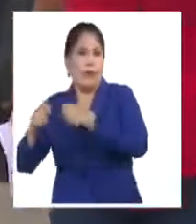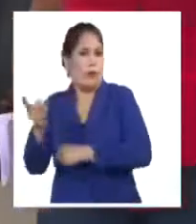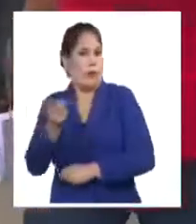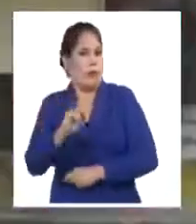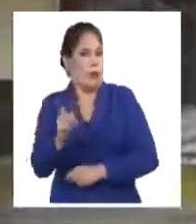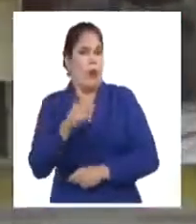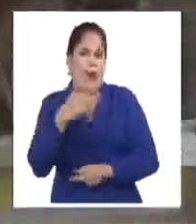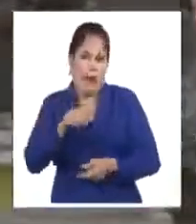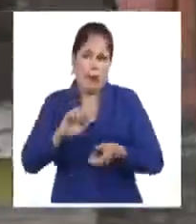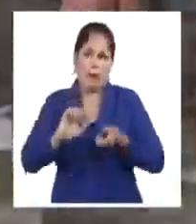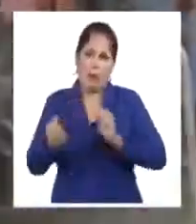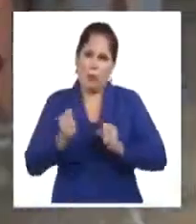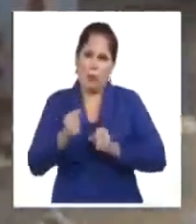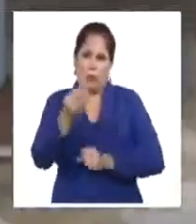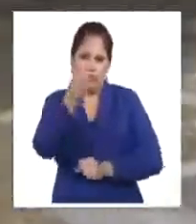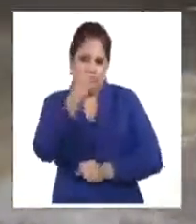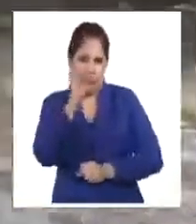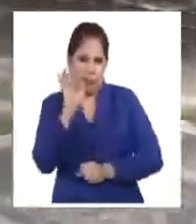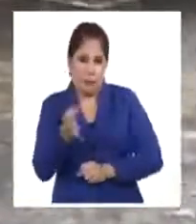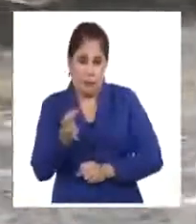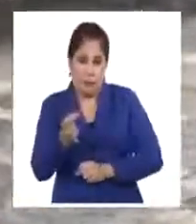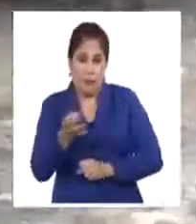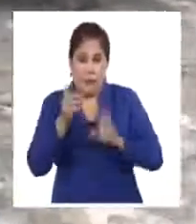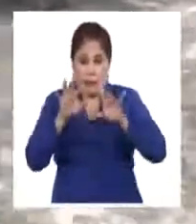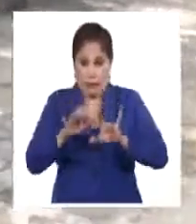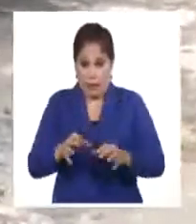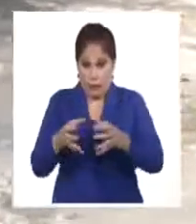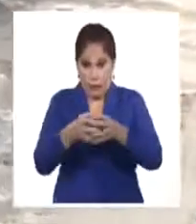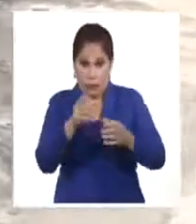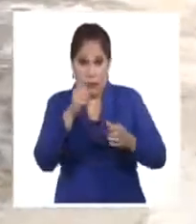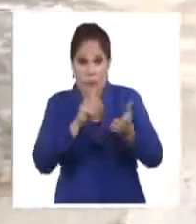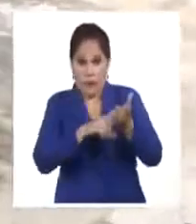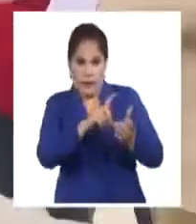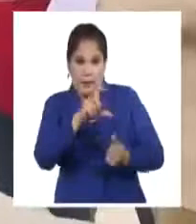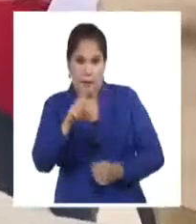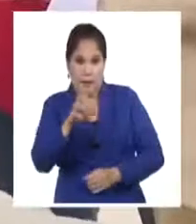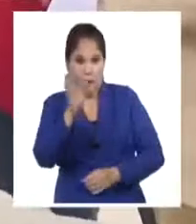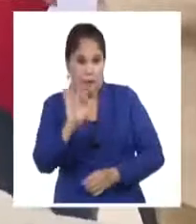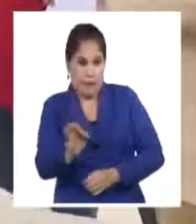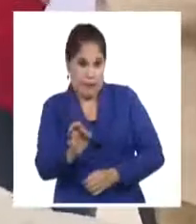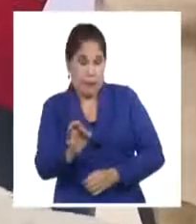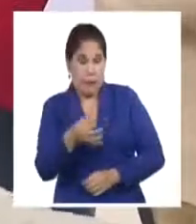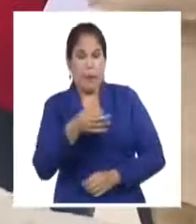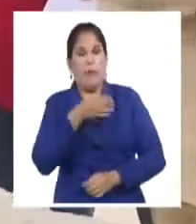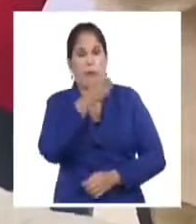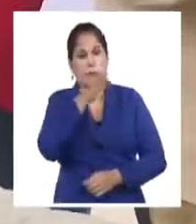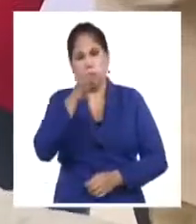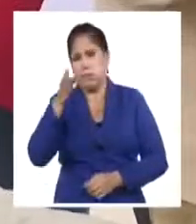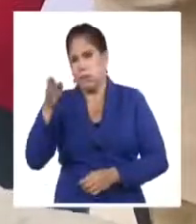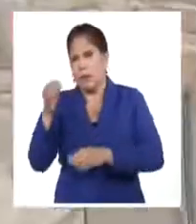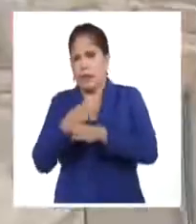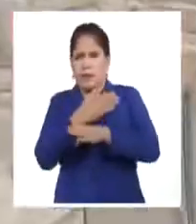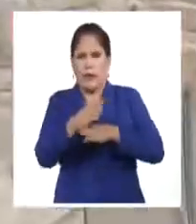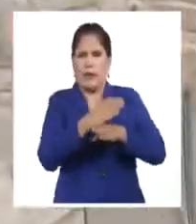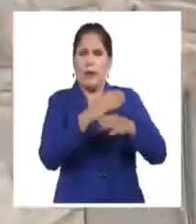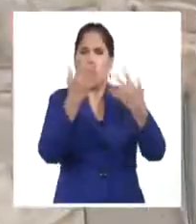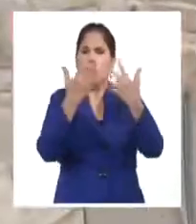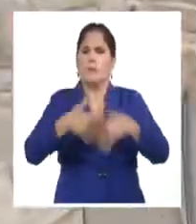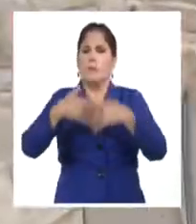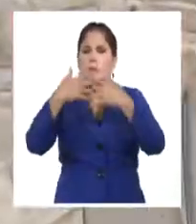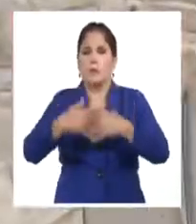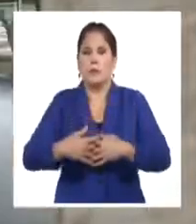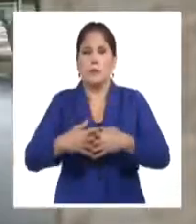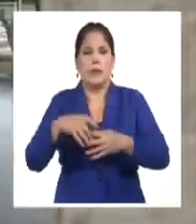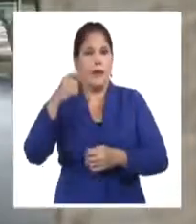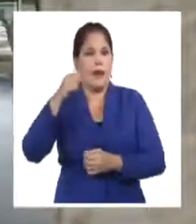mayor control. El miembro del secretariado del Comité Central del Partido Comunista de Cuba, Félix Duarte Ortega, visitó la planta procesadora de cal